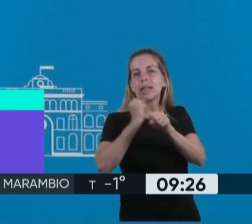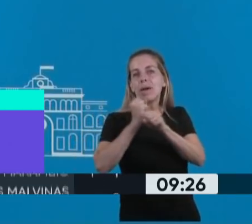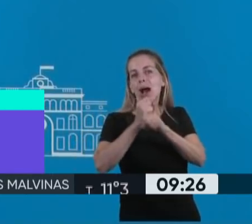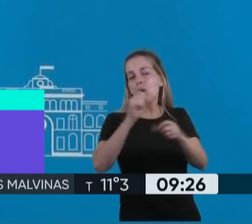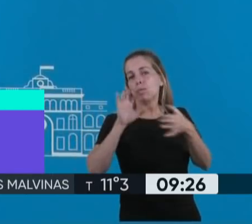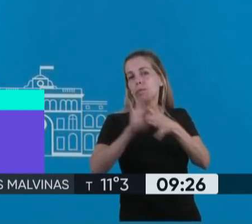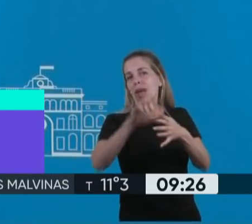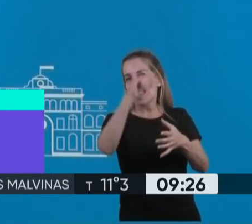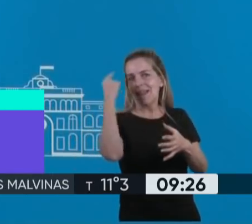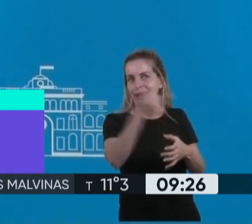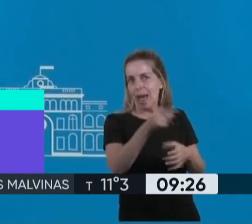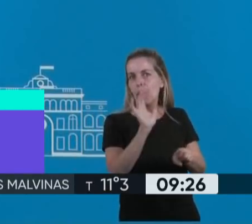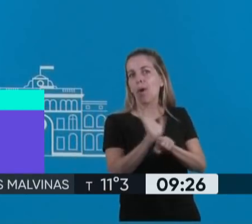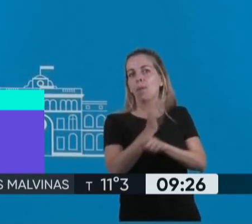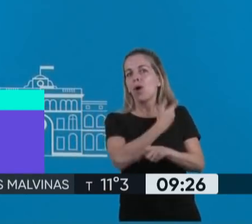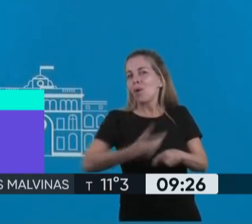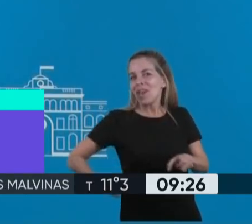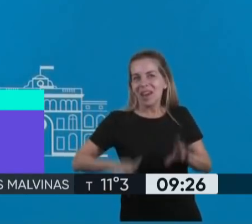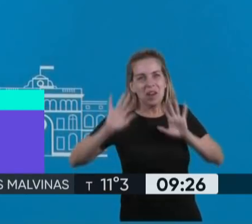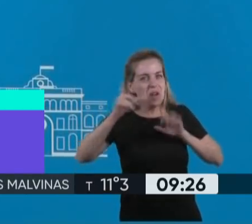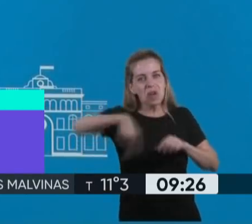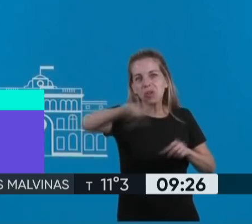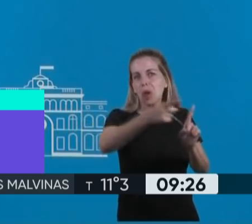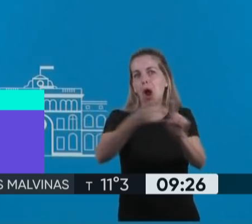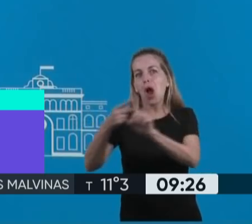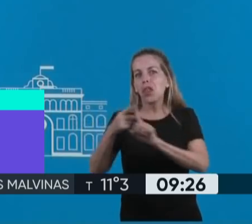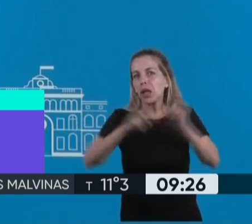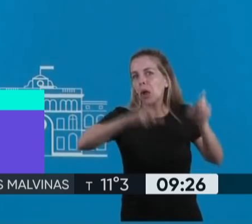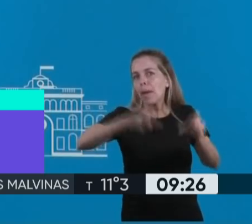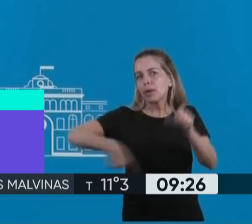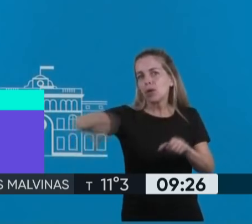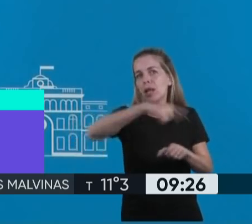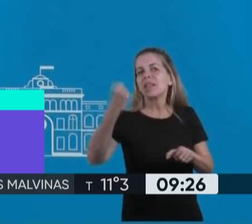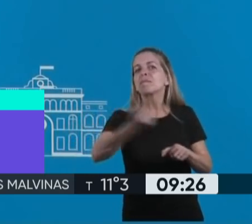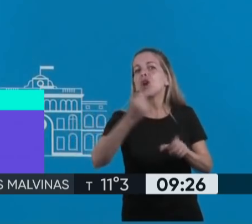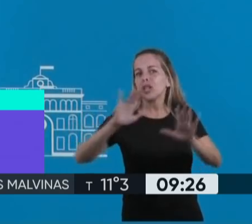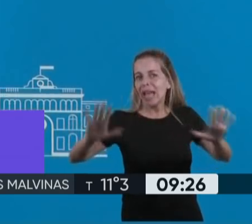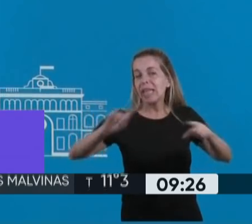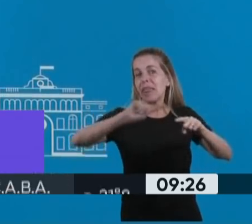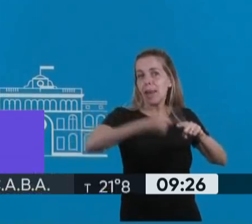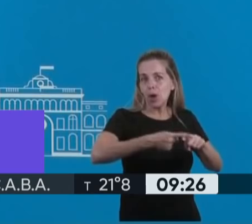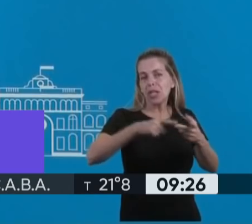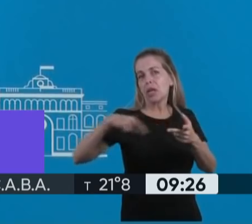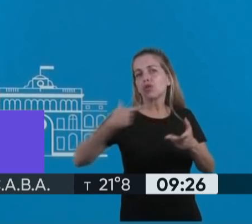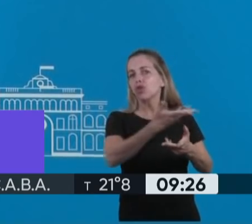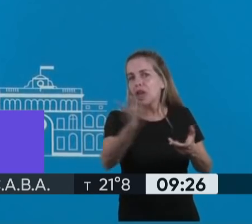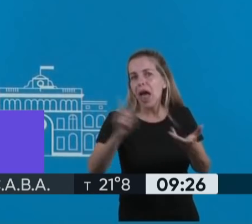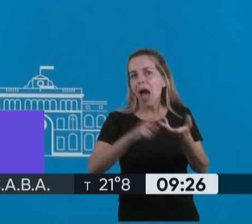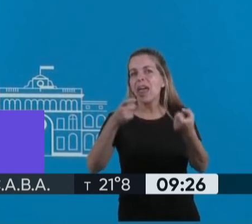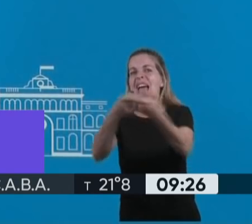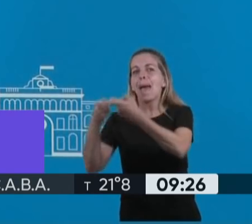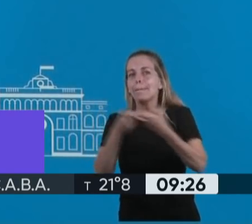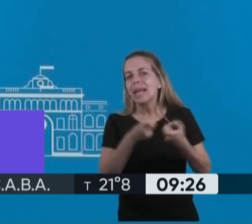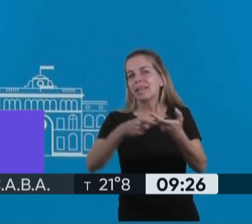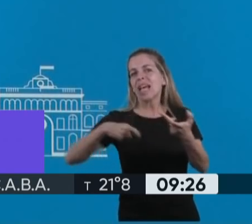lo que hacemos es hablar con todos los actores, actrices de la sociedad en su conjunto, tanto del sistema político como de los empresarios,